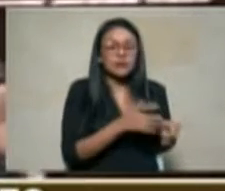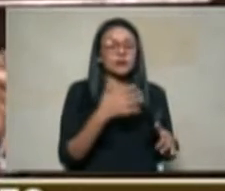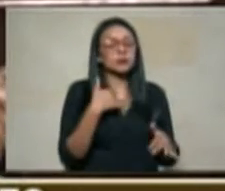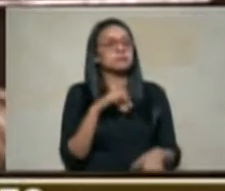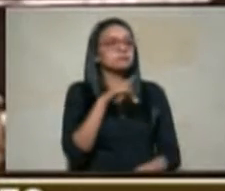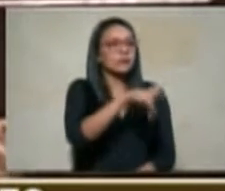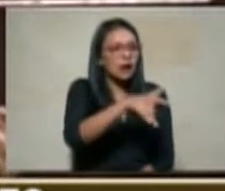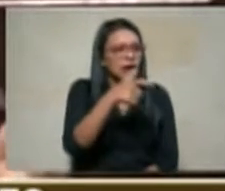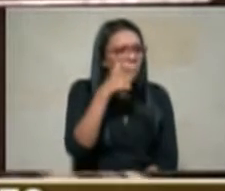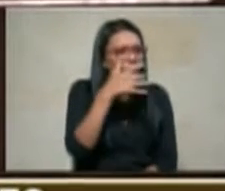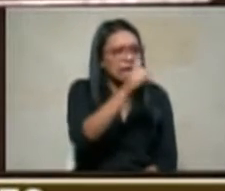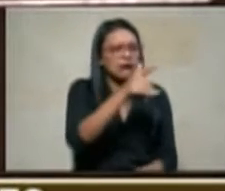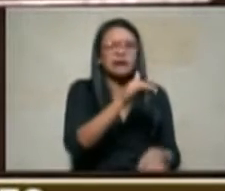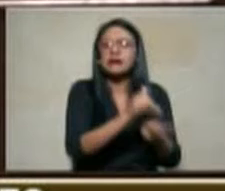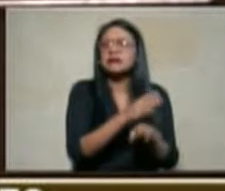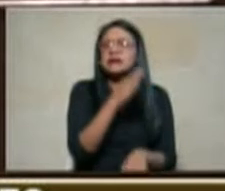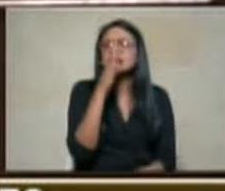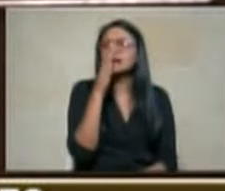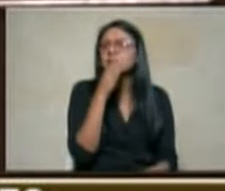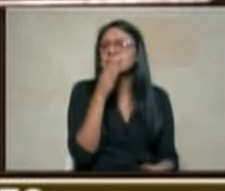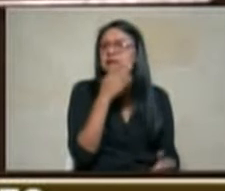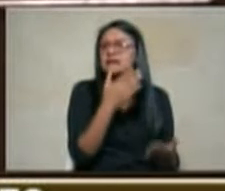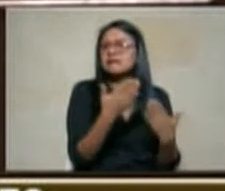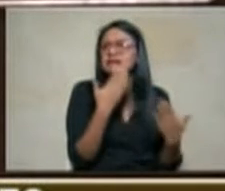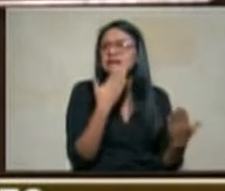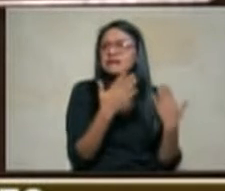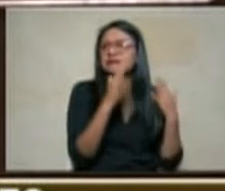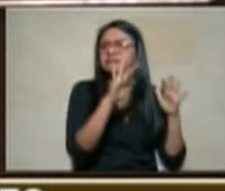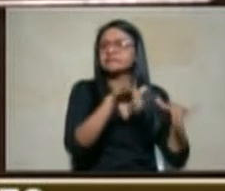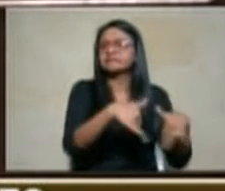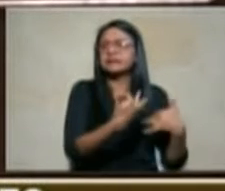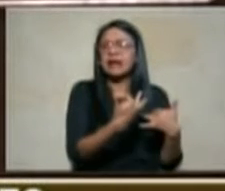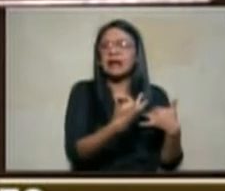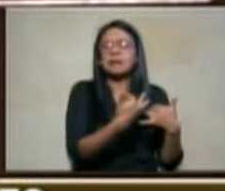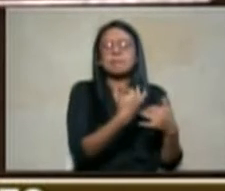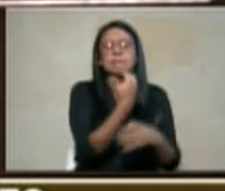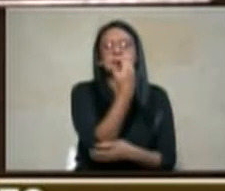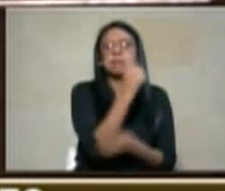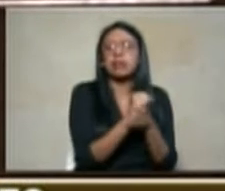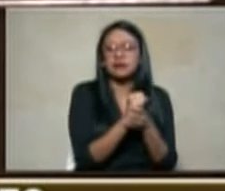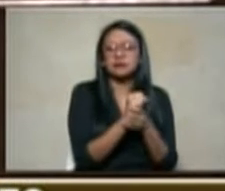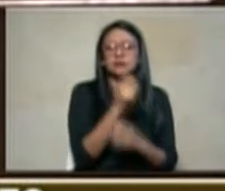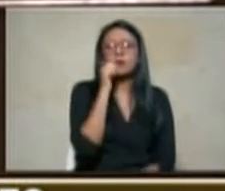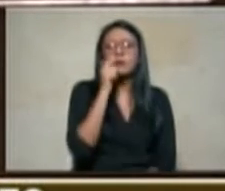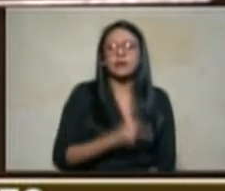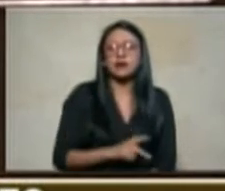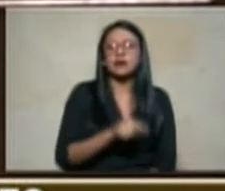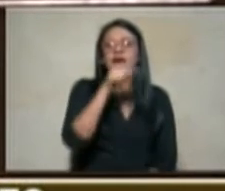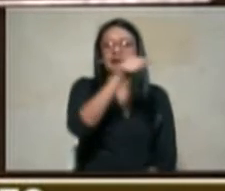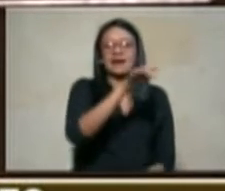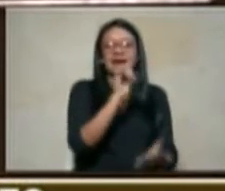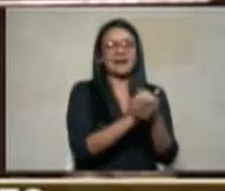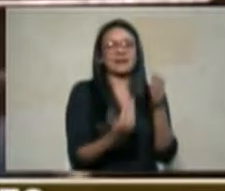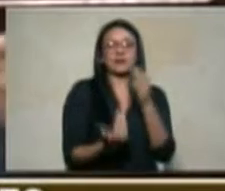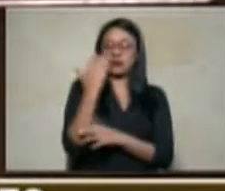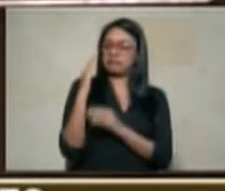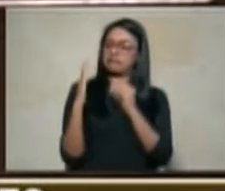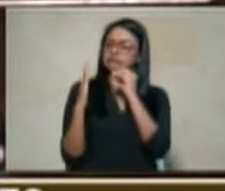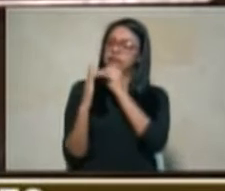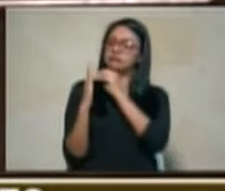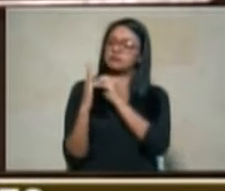van a quitar eso a un pobre campesino, cuando empiezan a generar una crisis humanitaria sin precedentes, es que sacan estos decretos